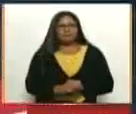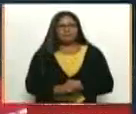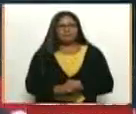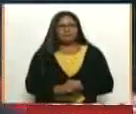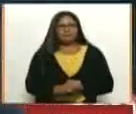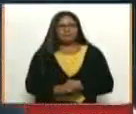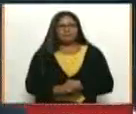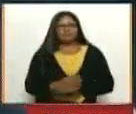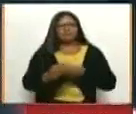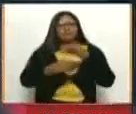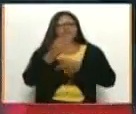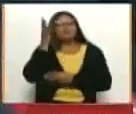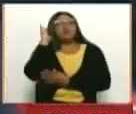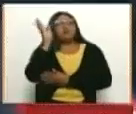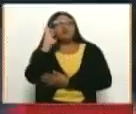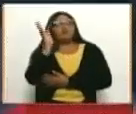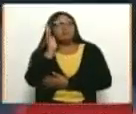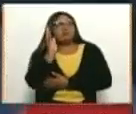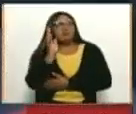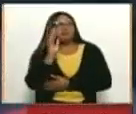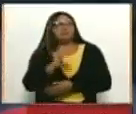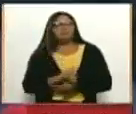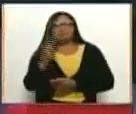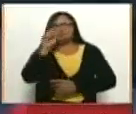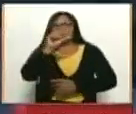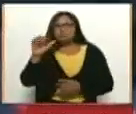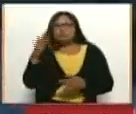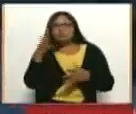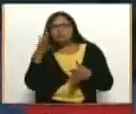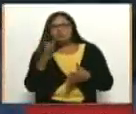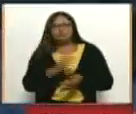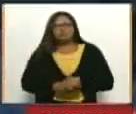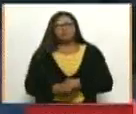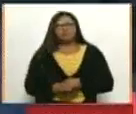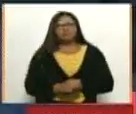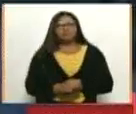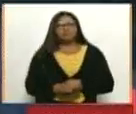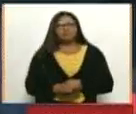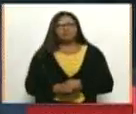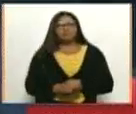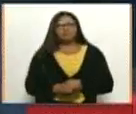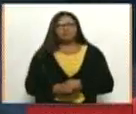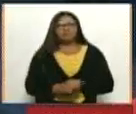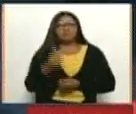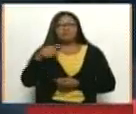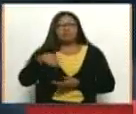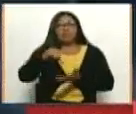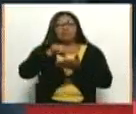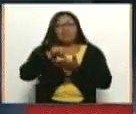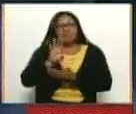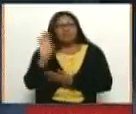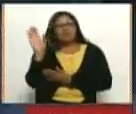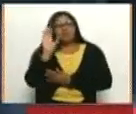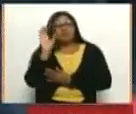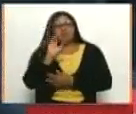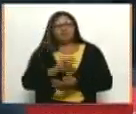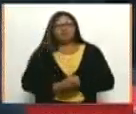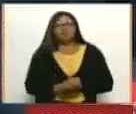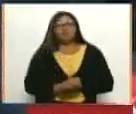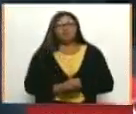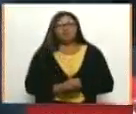Realizar una cumbre una semana prácticamente en Bogotá de cancilleres